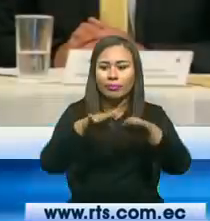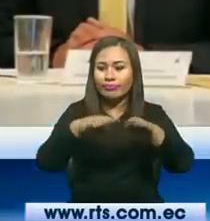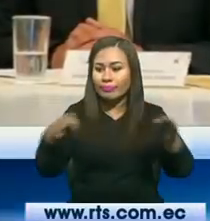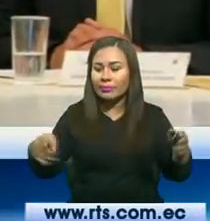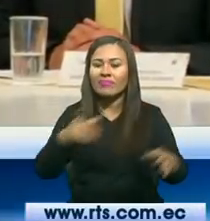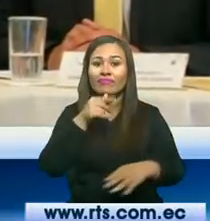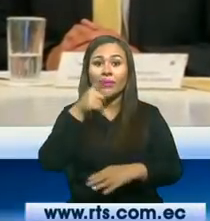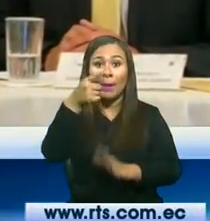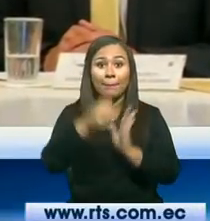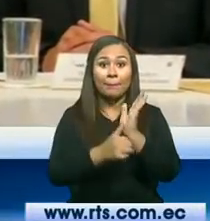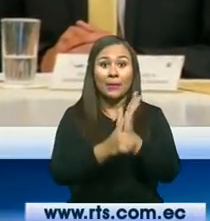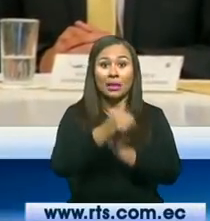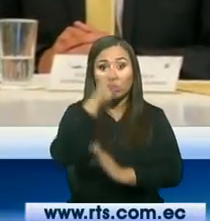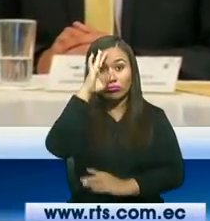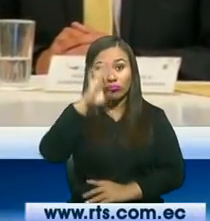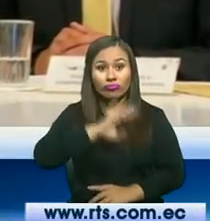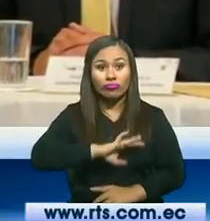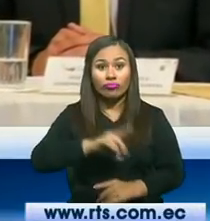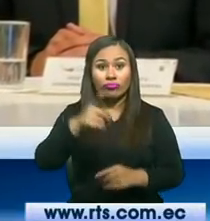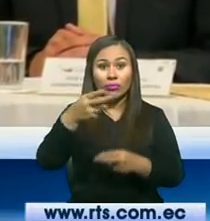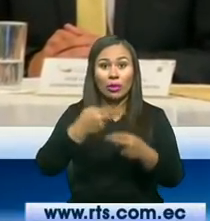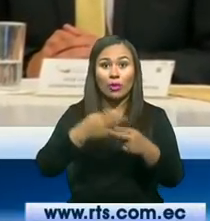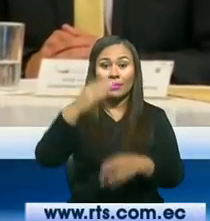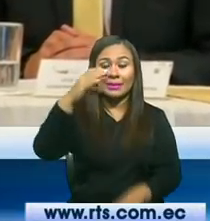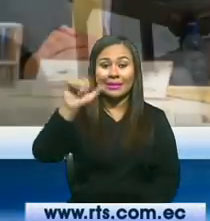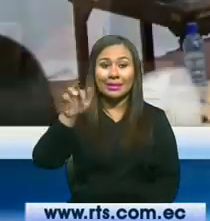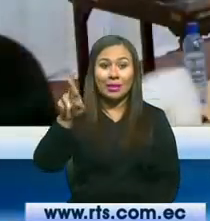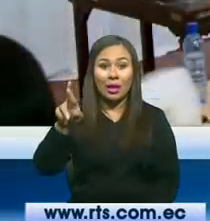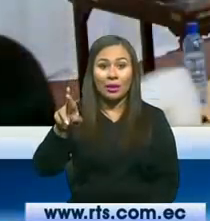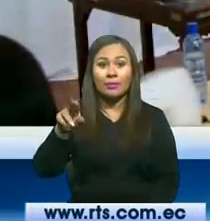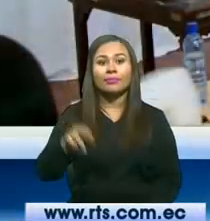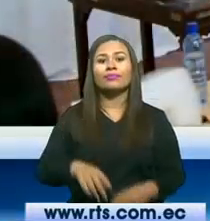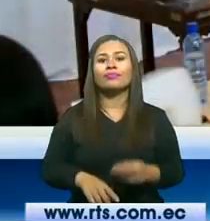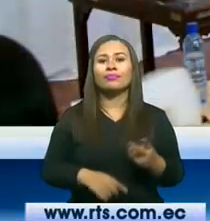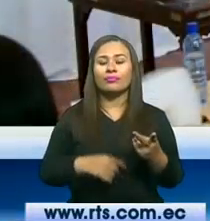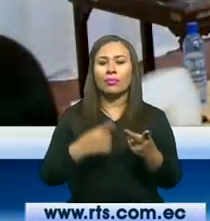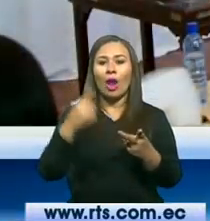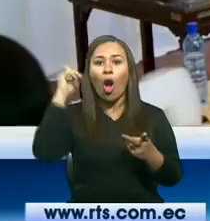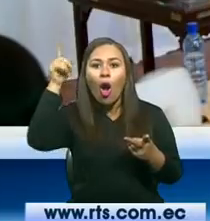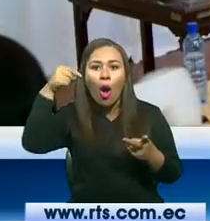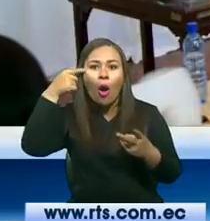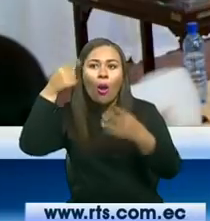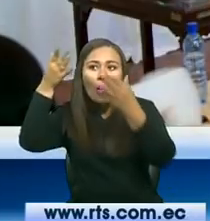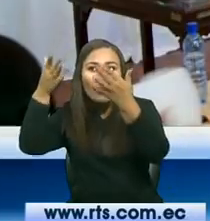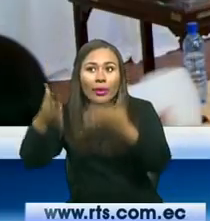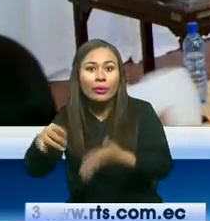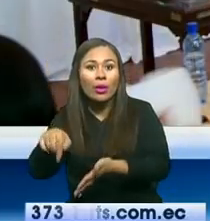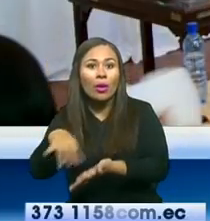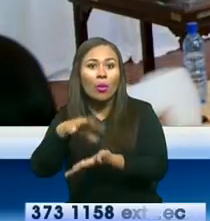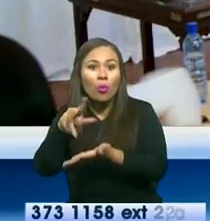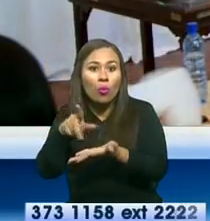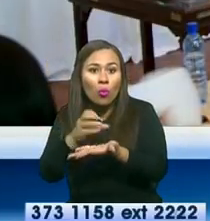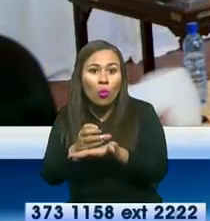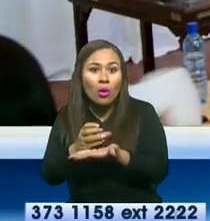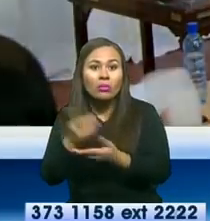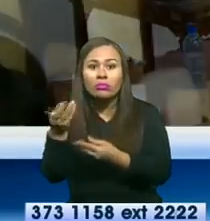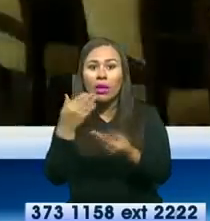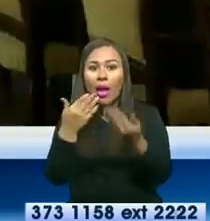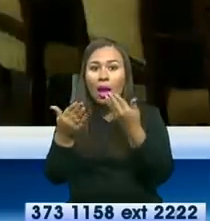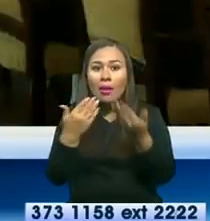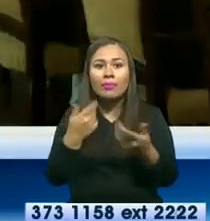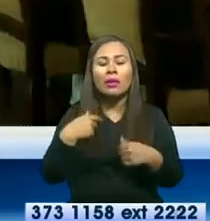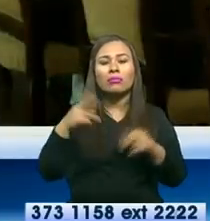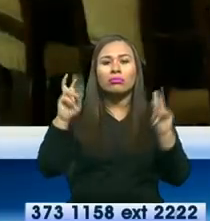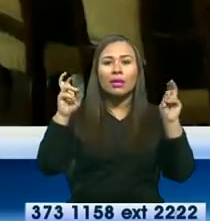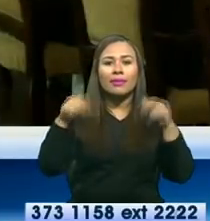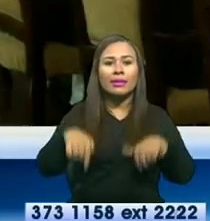el ministro del Interior, César Navas, y el gobernador del Guayas, para tratar temas de seguridad de la provincia y también de la ciudad.